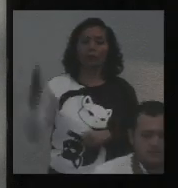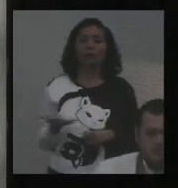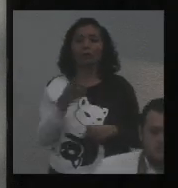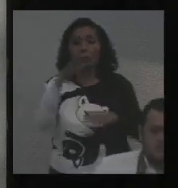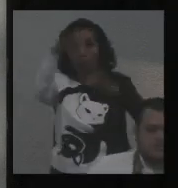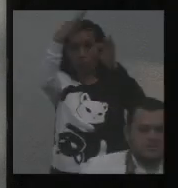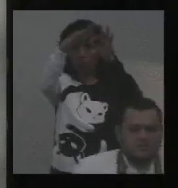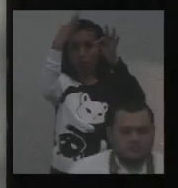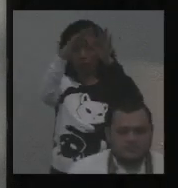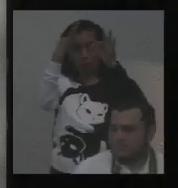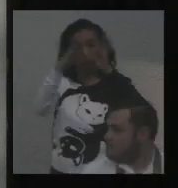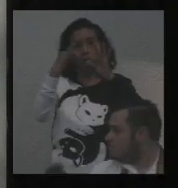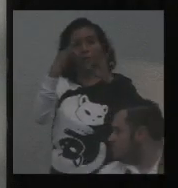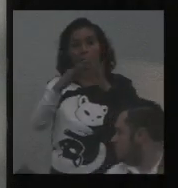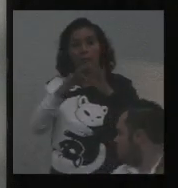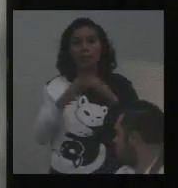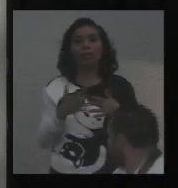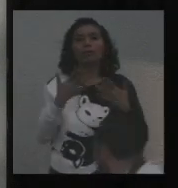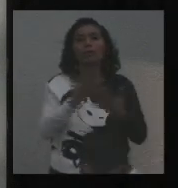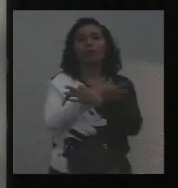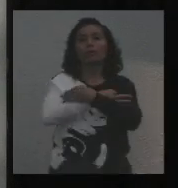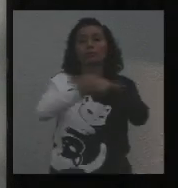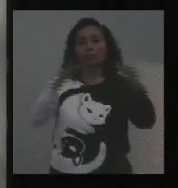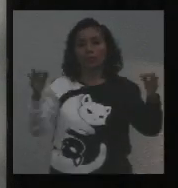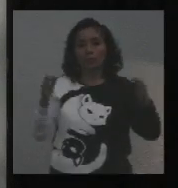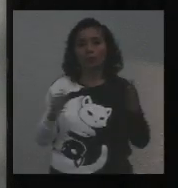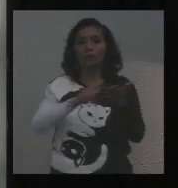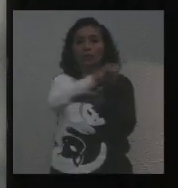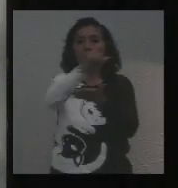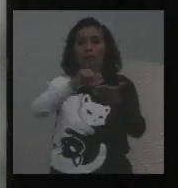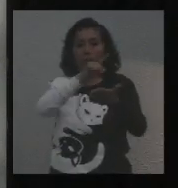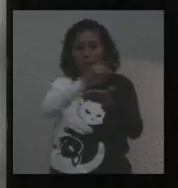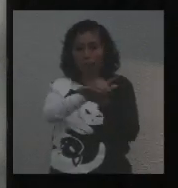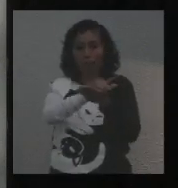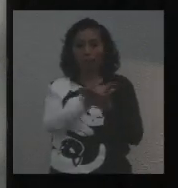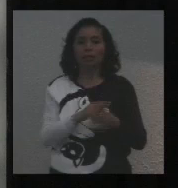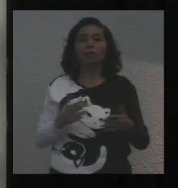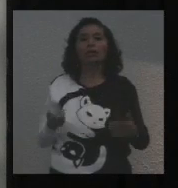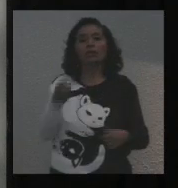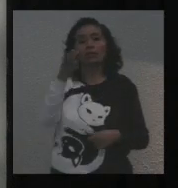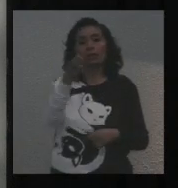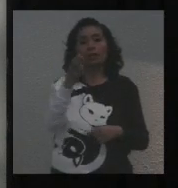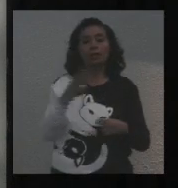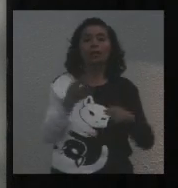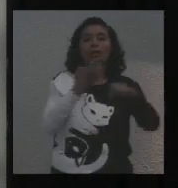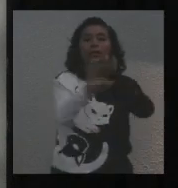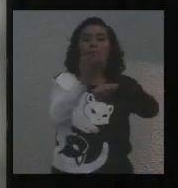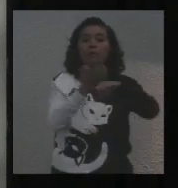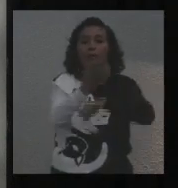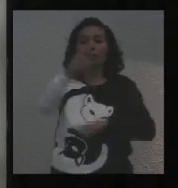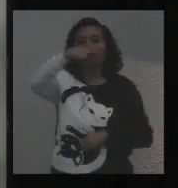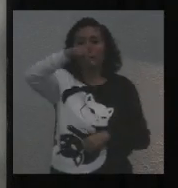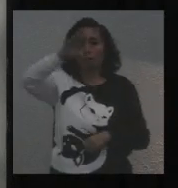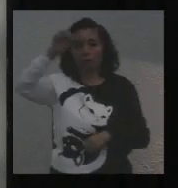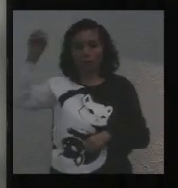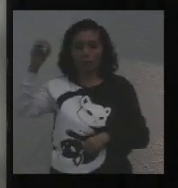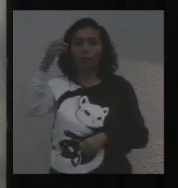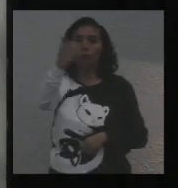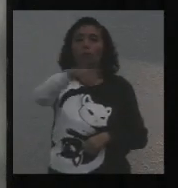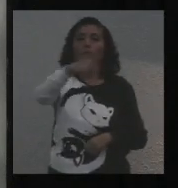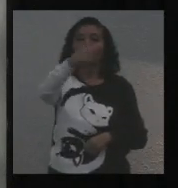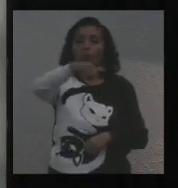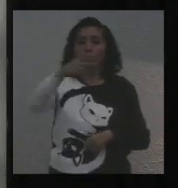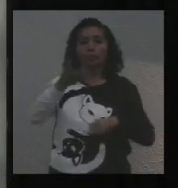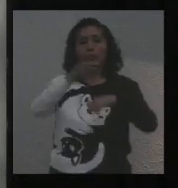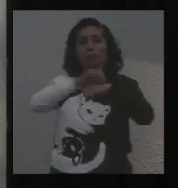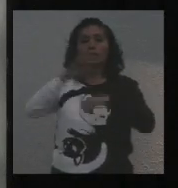debido cumplimiento y observancia, expido el presente decreto en la residencia del Poder Ejecutivo del Estado de Quintana Roo a los 11 días